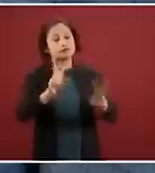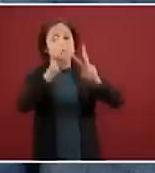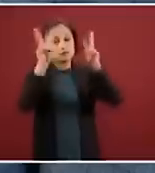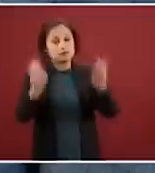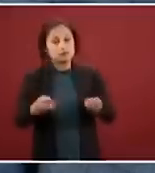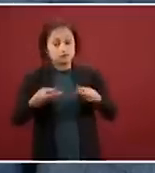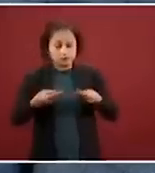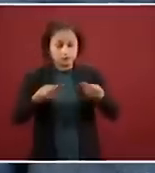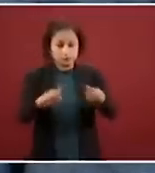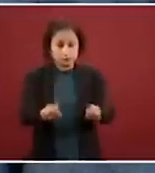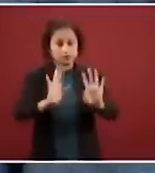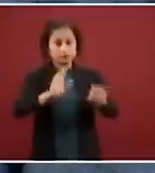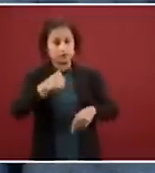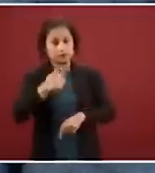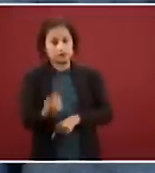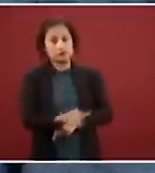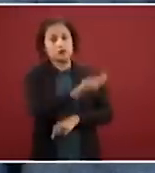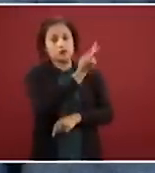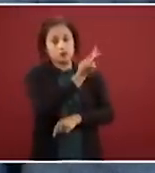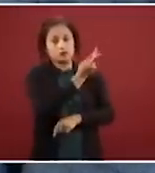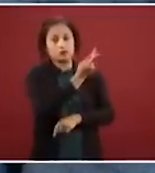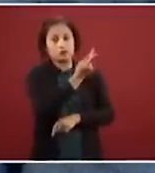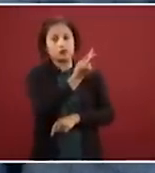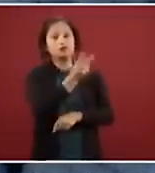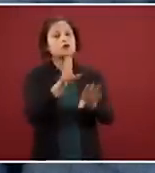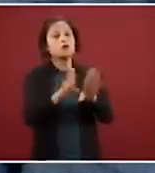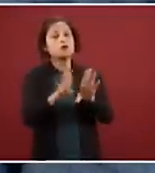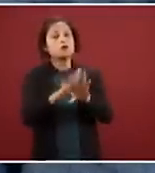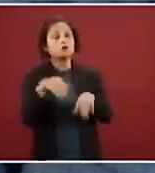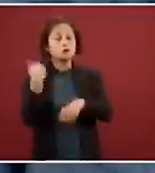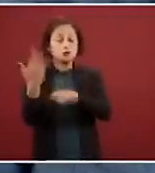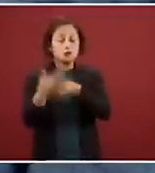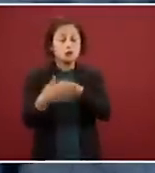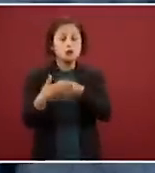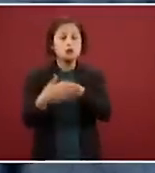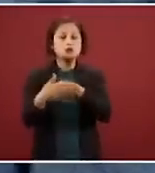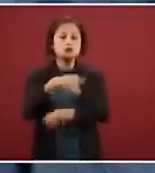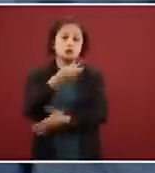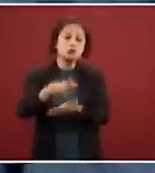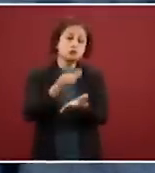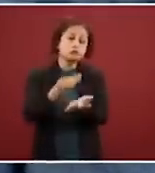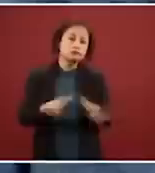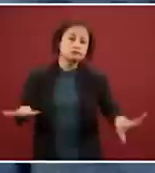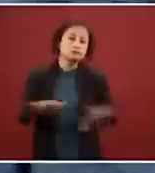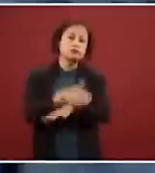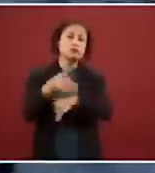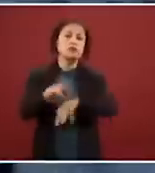año un escenario que se ha sentado las bases para poder hablar de una reforma fiscal y, bueno, cómo usted vislumbra que